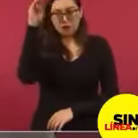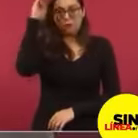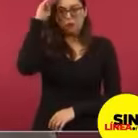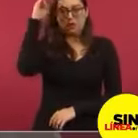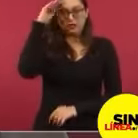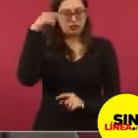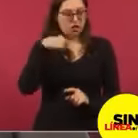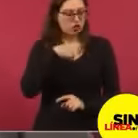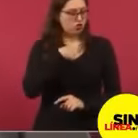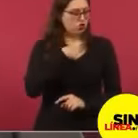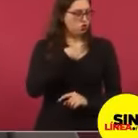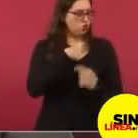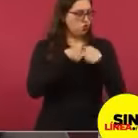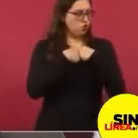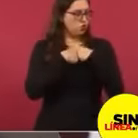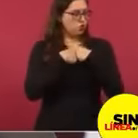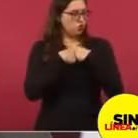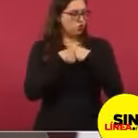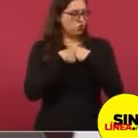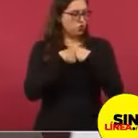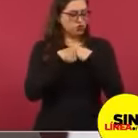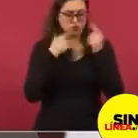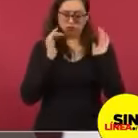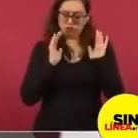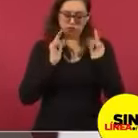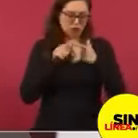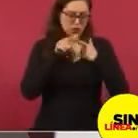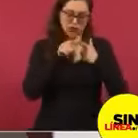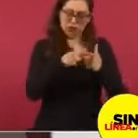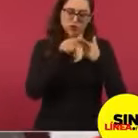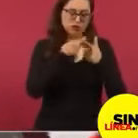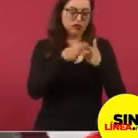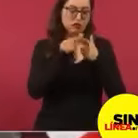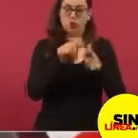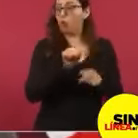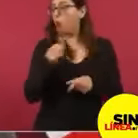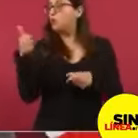porque usted es paz y es progreso.